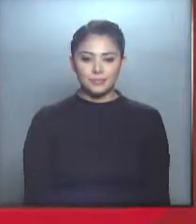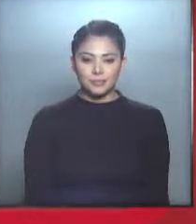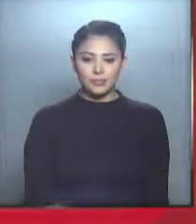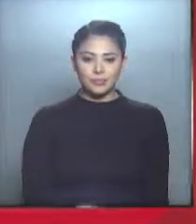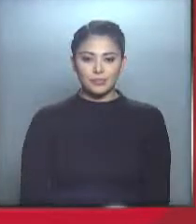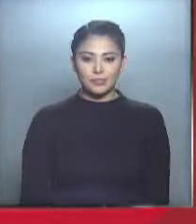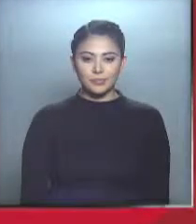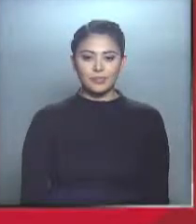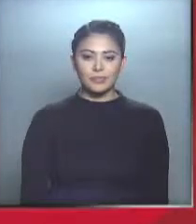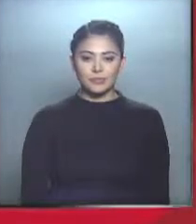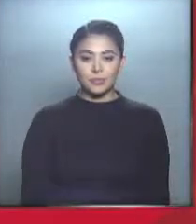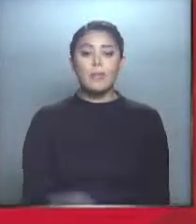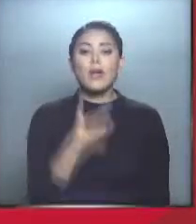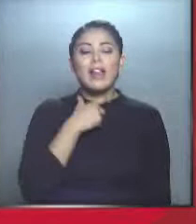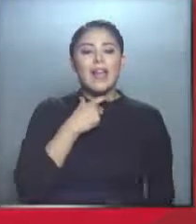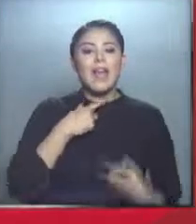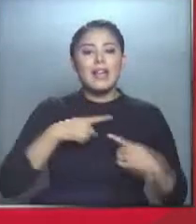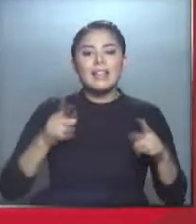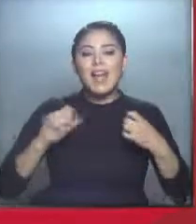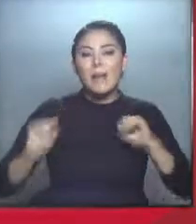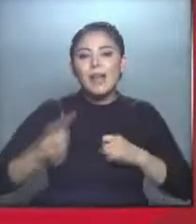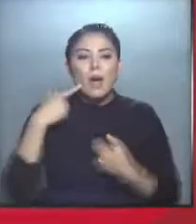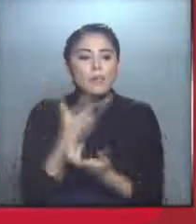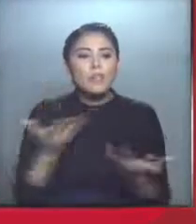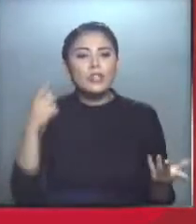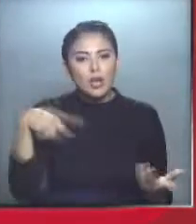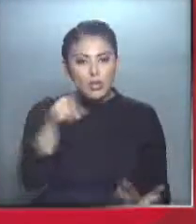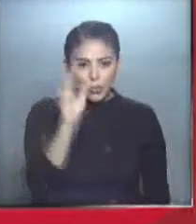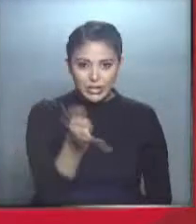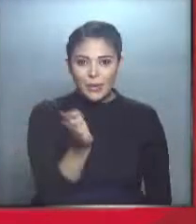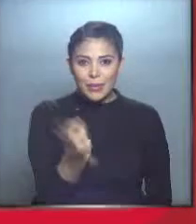maldito patio. ¿Quieres cantar, bailar y mostrar tus habilidades?